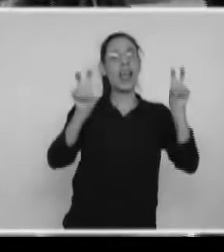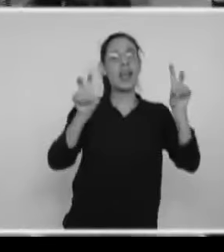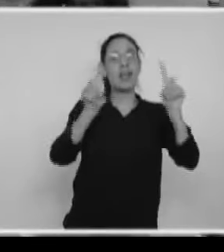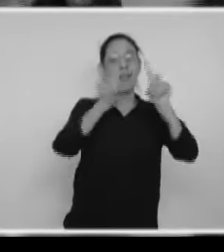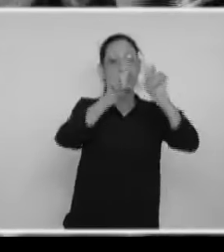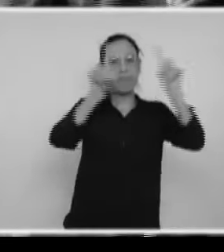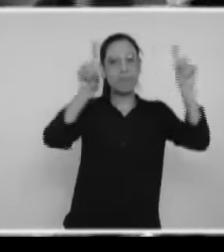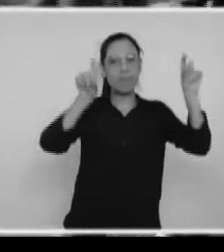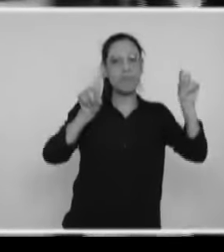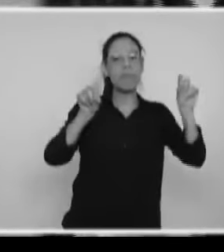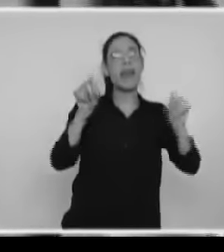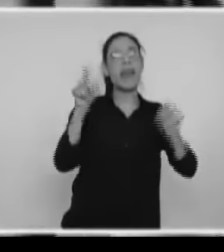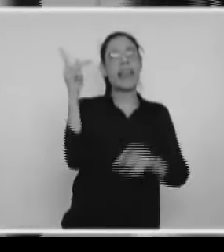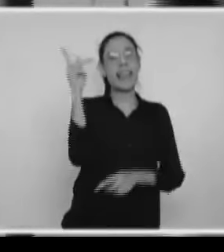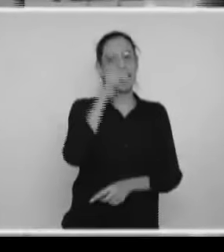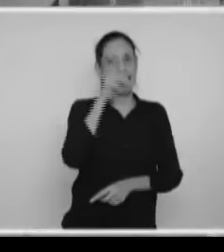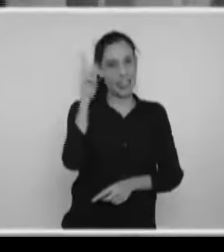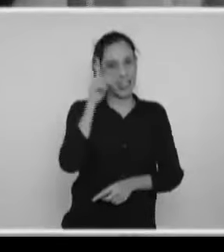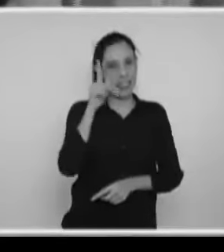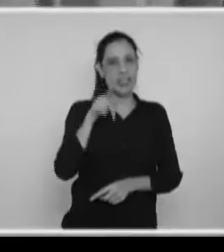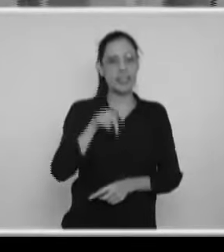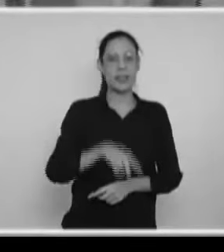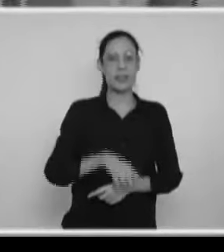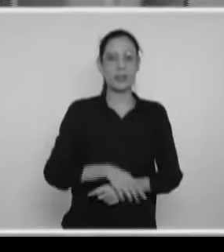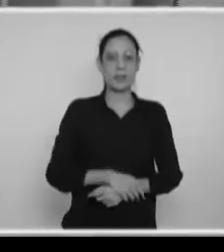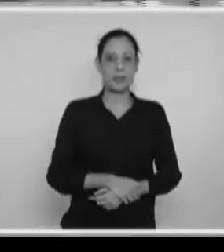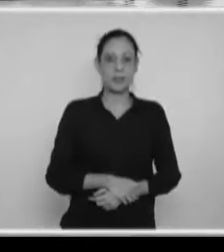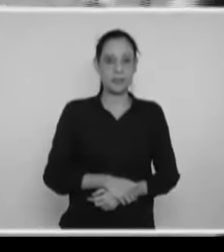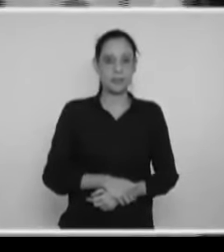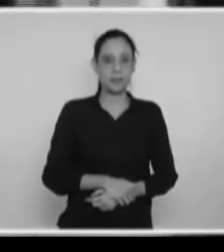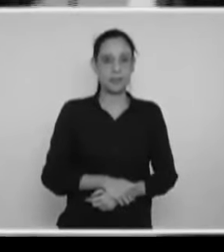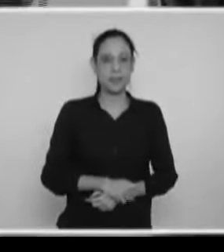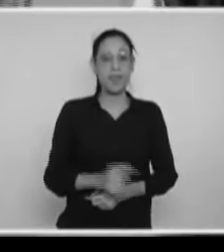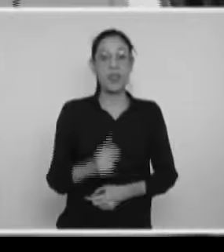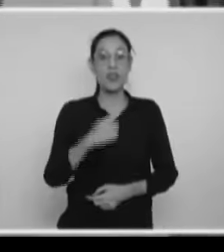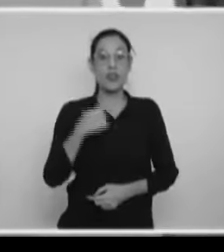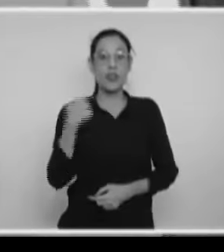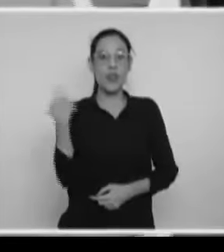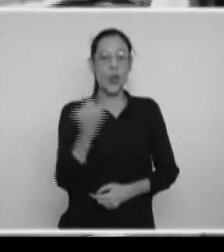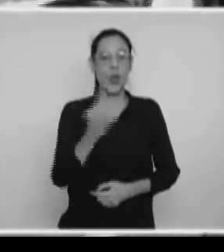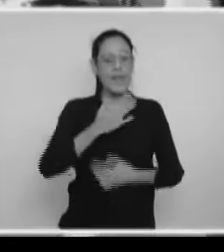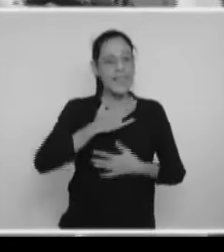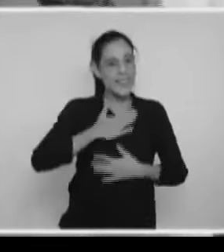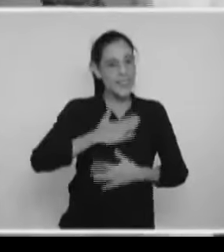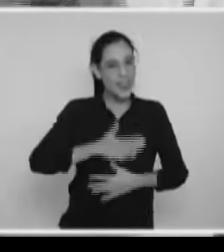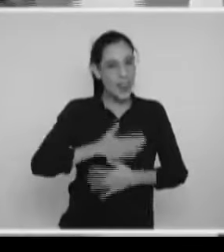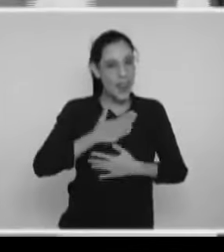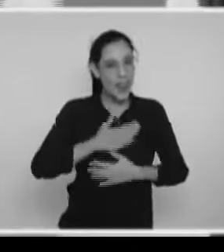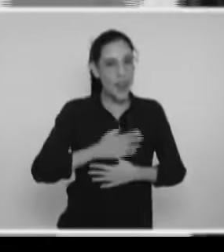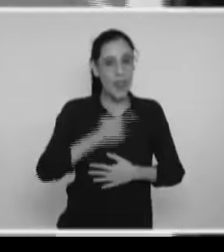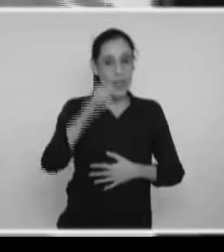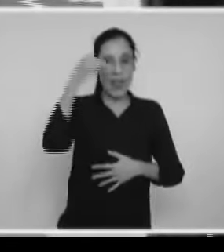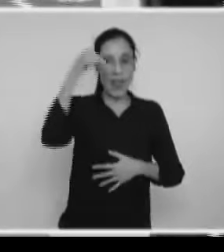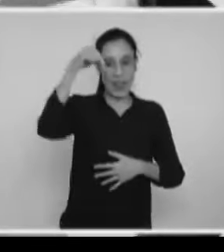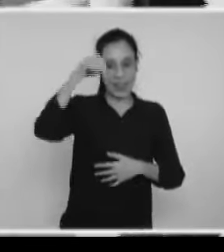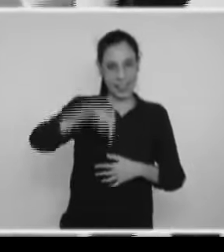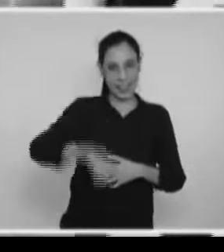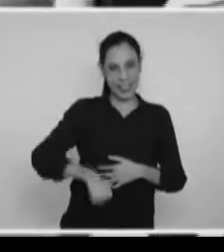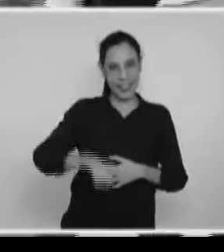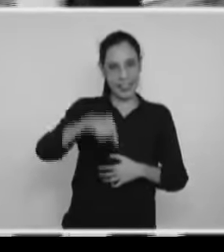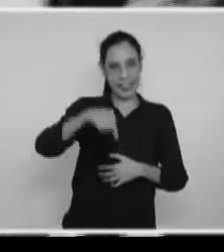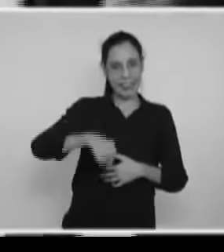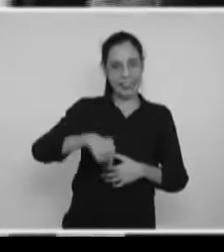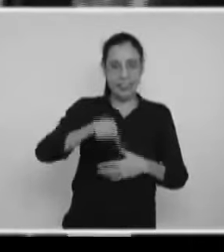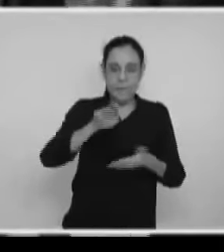Cristina Fernández volvió a aparecer en público esta vez la ex mandataria se presentó en la inauguración del microestadio